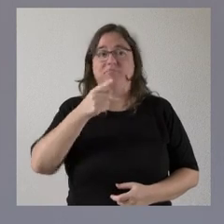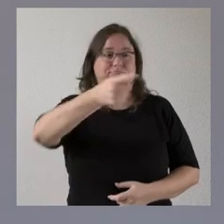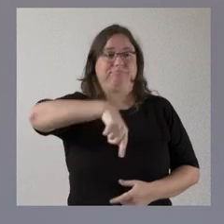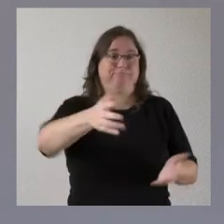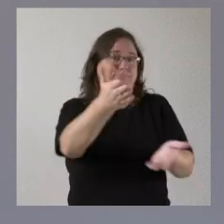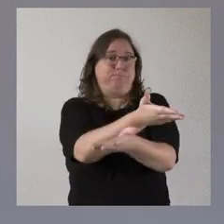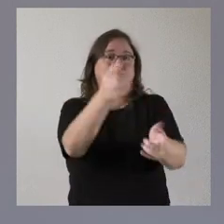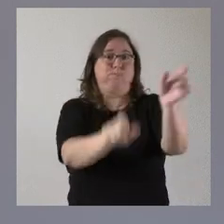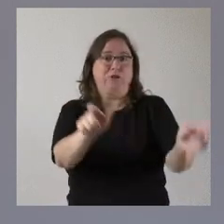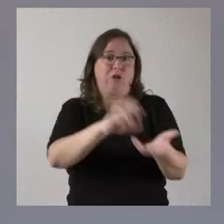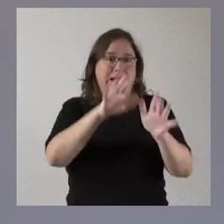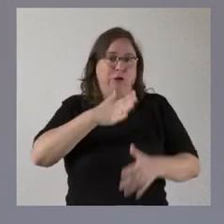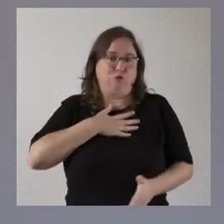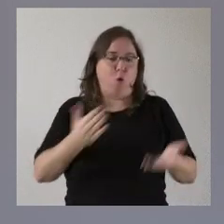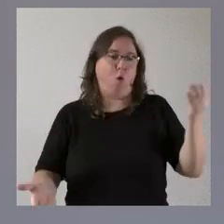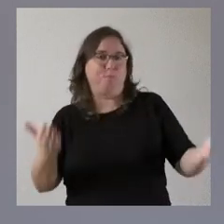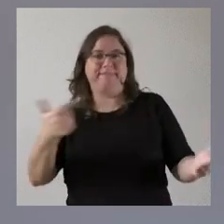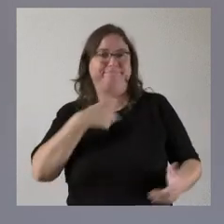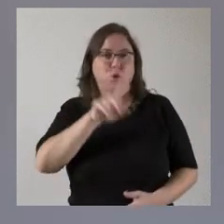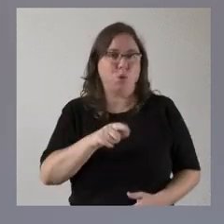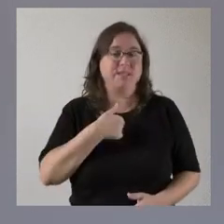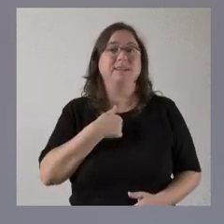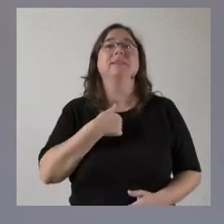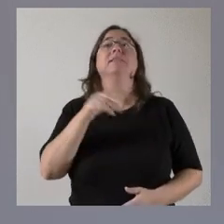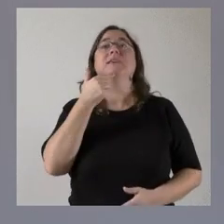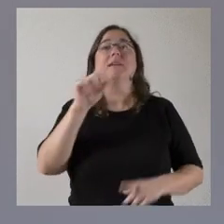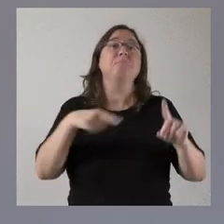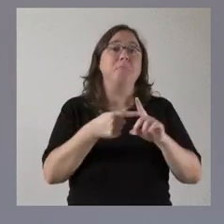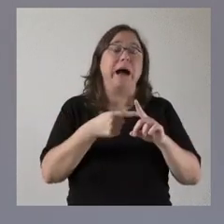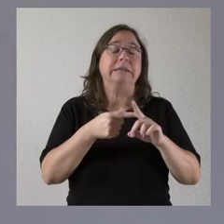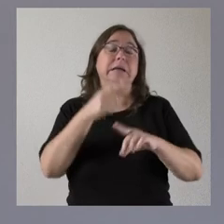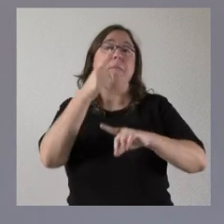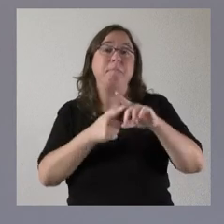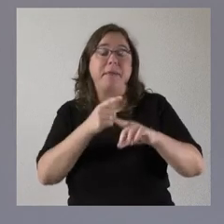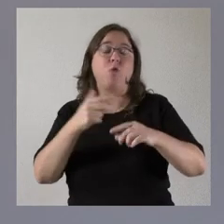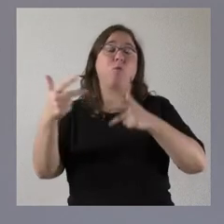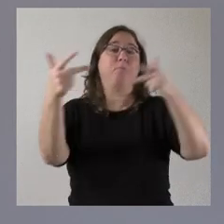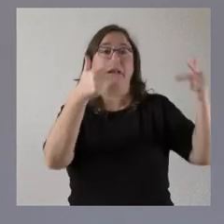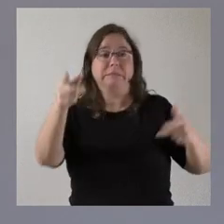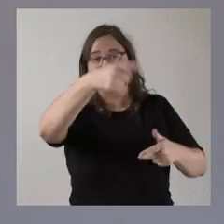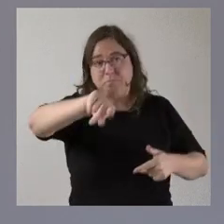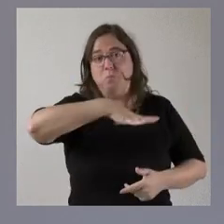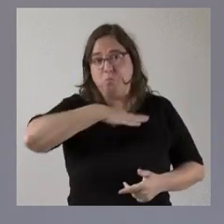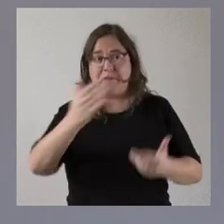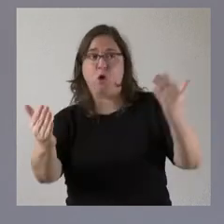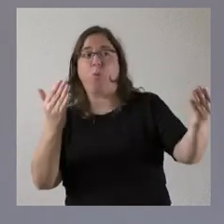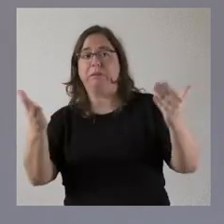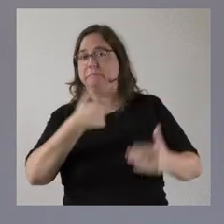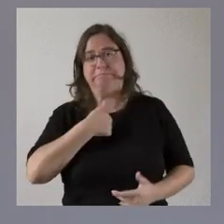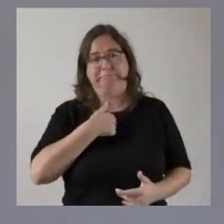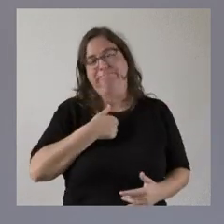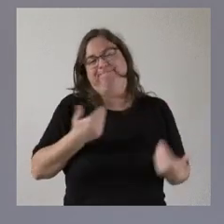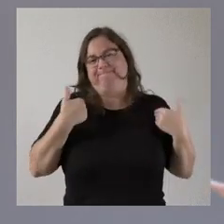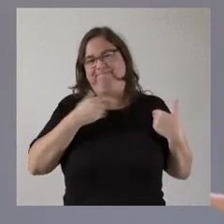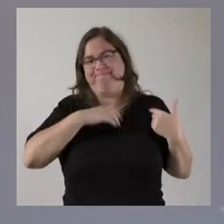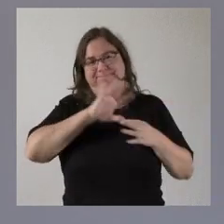de Castilla y león que es a quien les corresponde y a quien les compete y a también a los medios de comunicación que pueden sin duda realizarlo nosotros